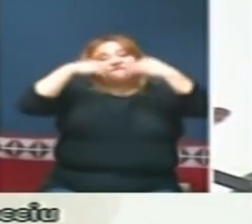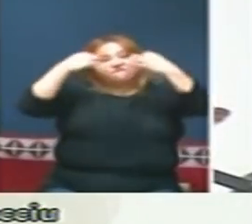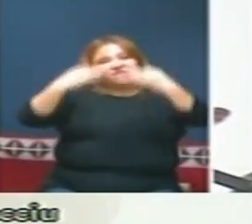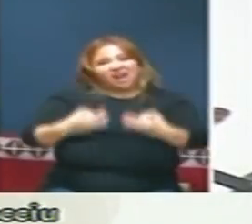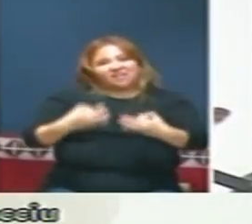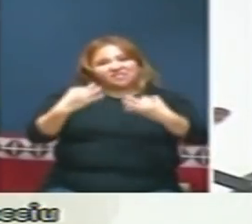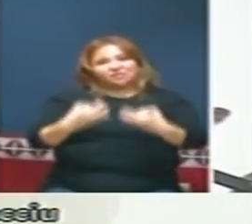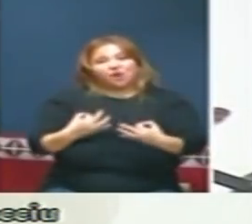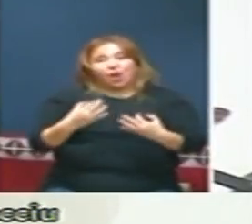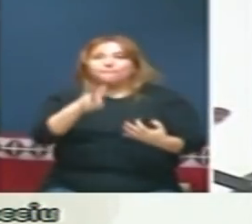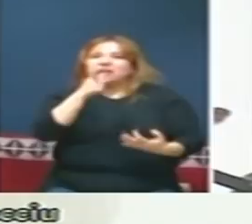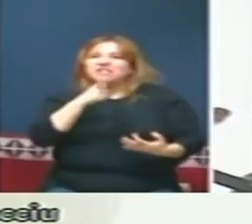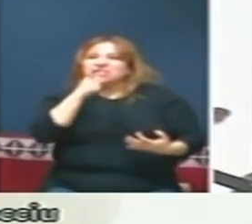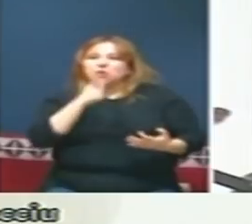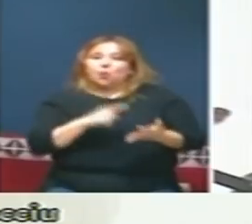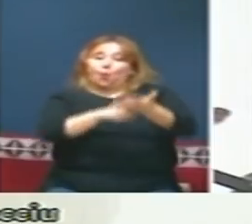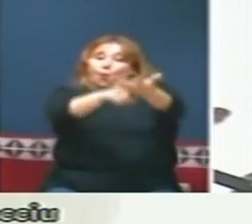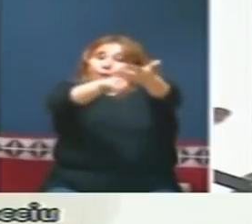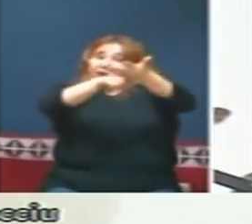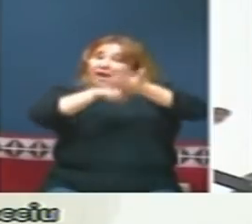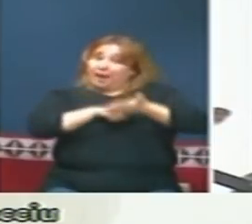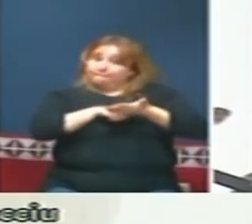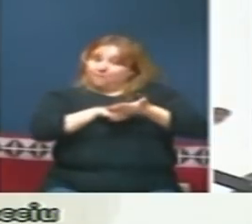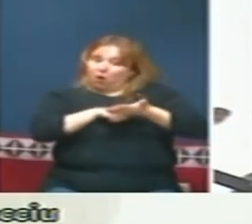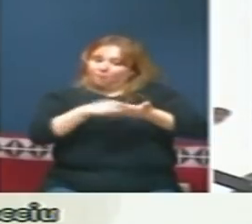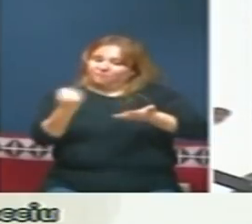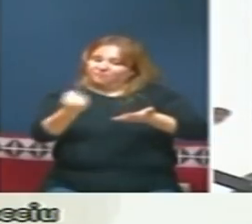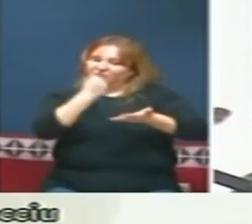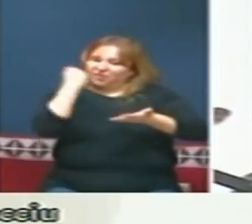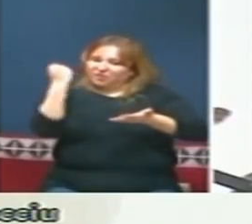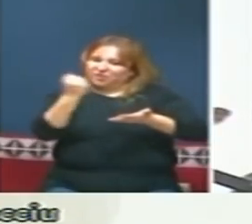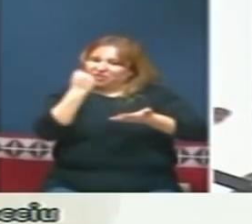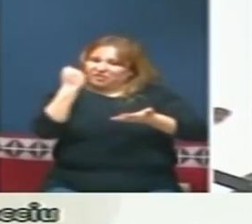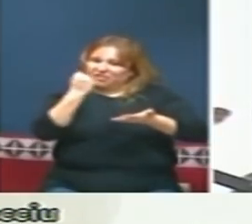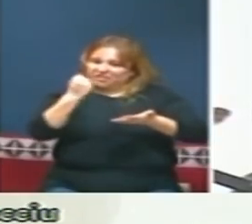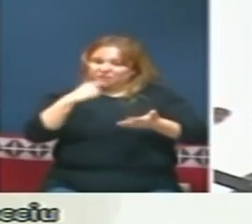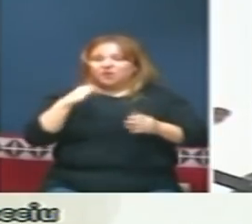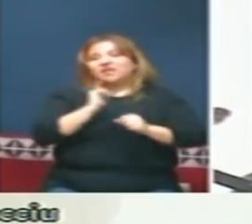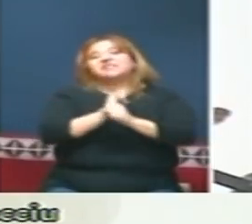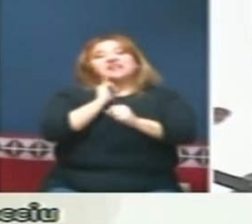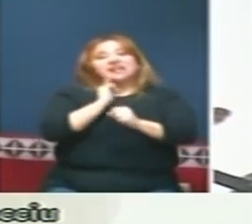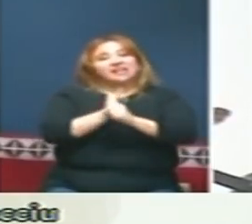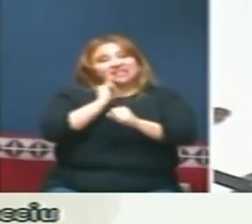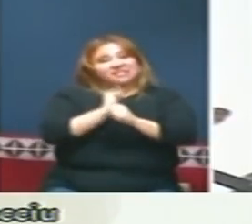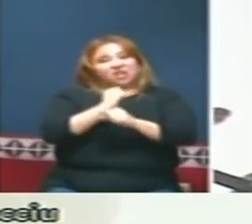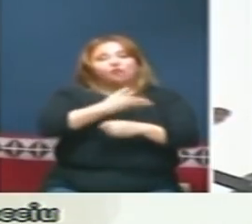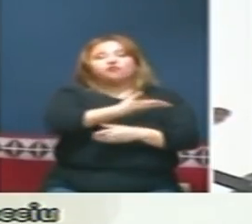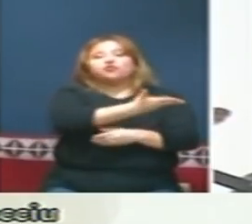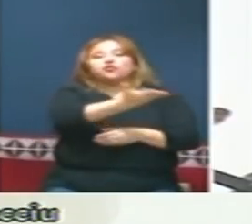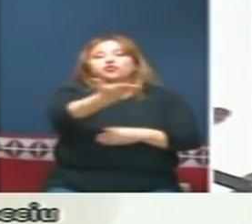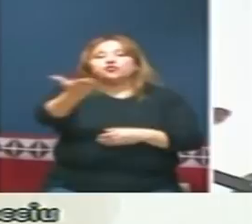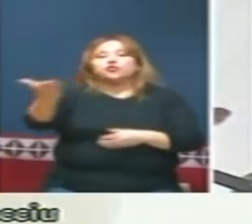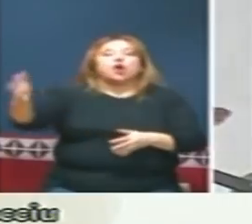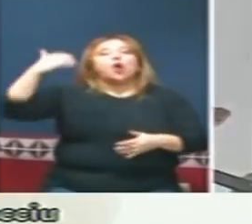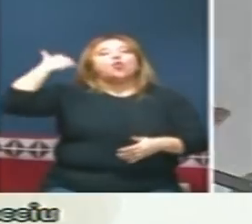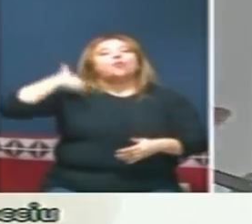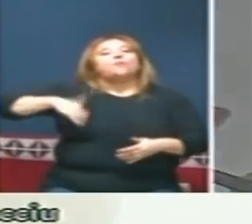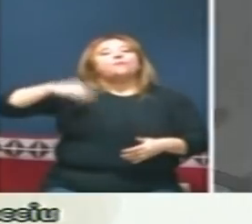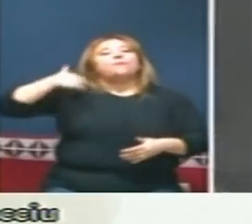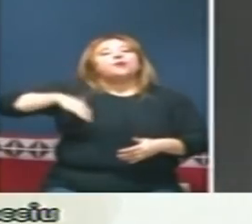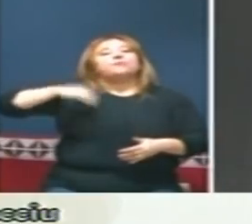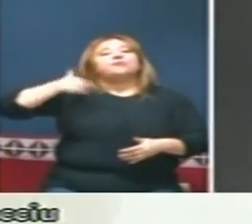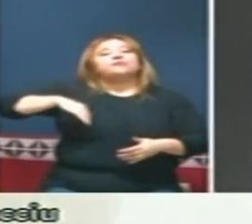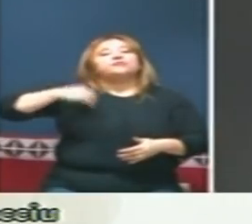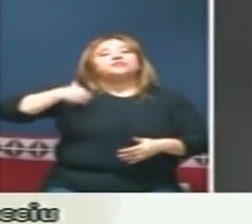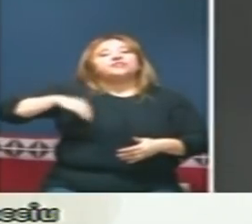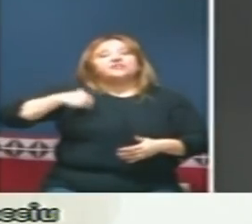más que un ejemplo, es un legado por esta diócesis y para todo el pueblo argentino, y